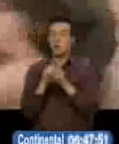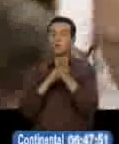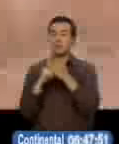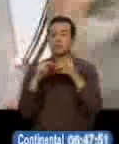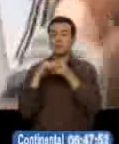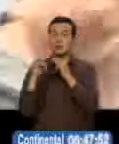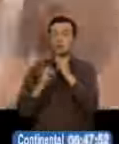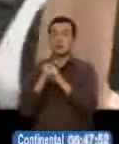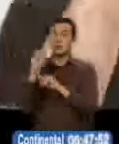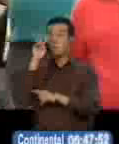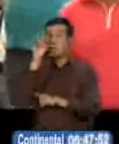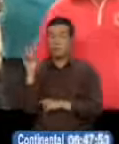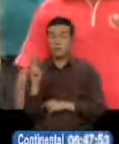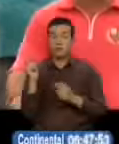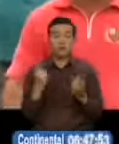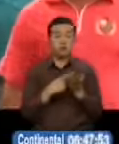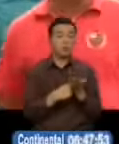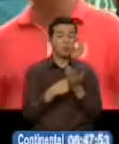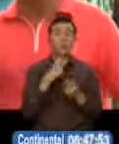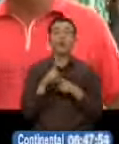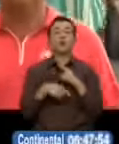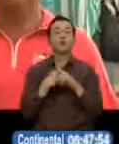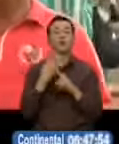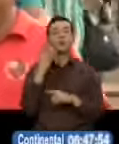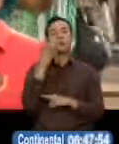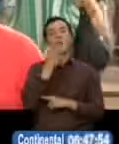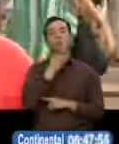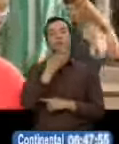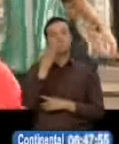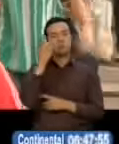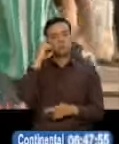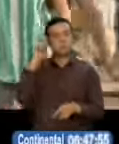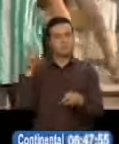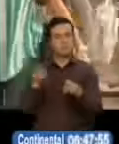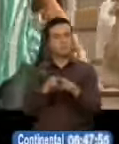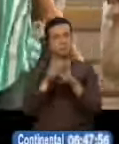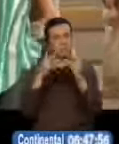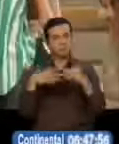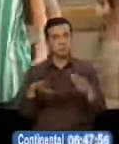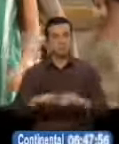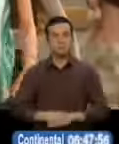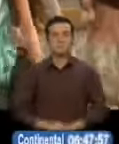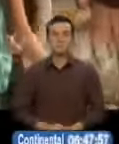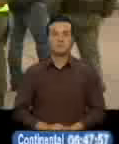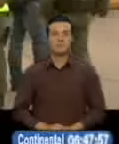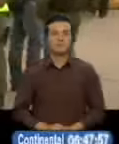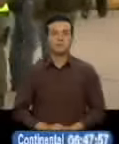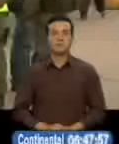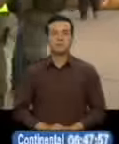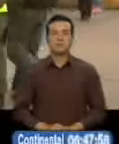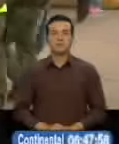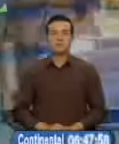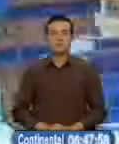Delcy Rodríguez el 4 de agosto con el fin de llegar a un acuerdo al respecto.